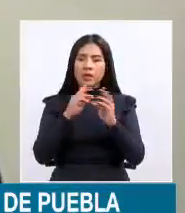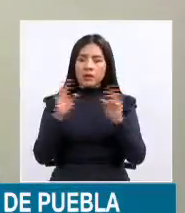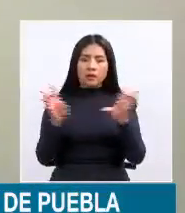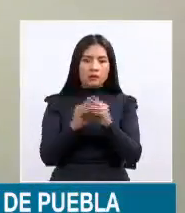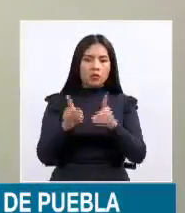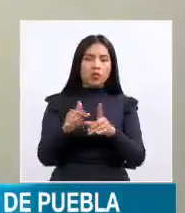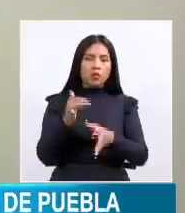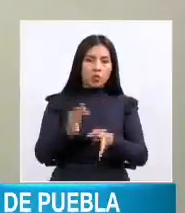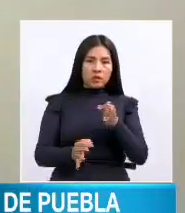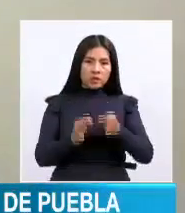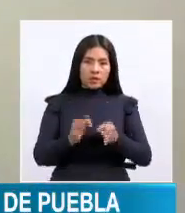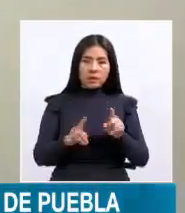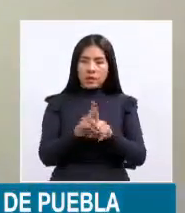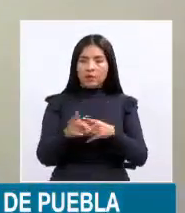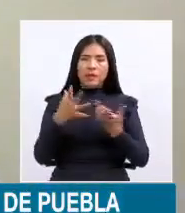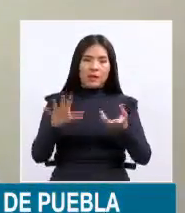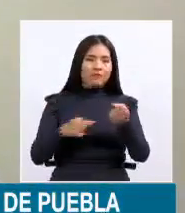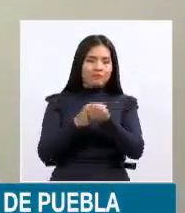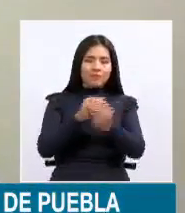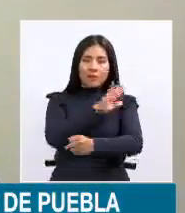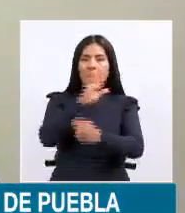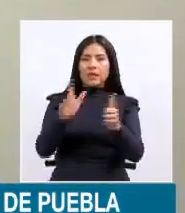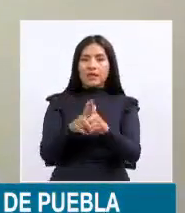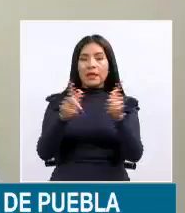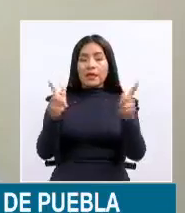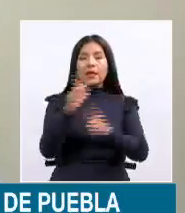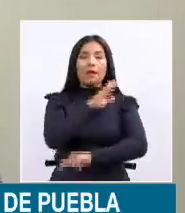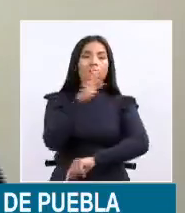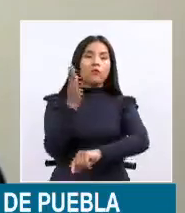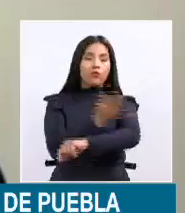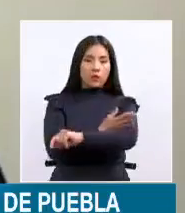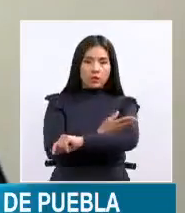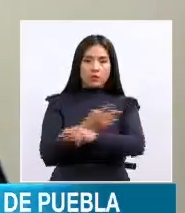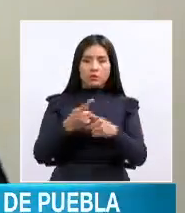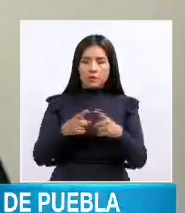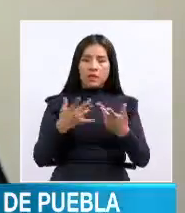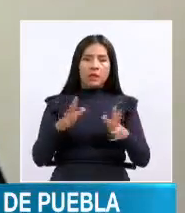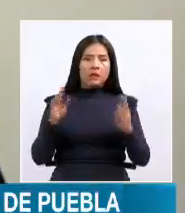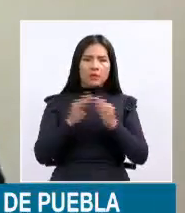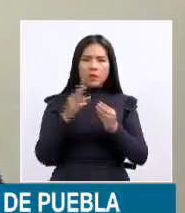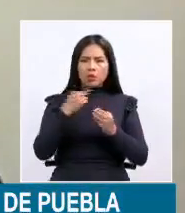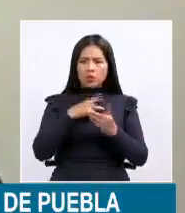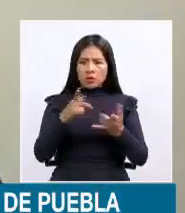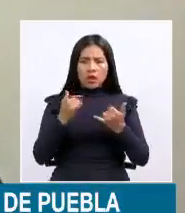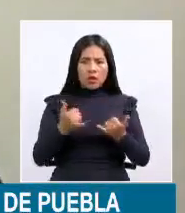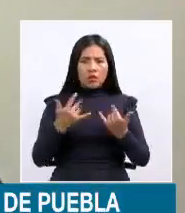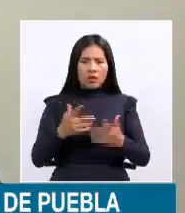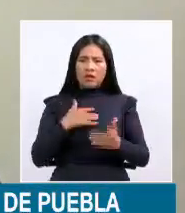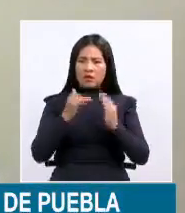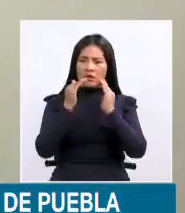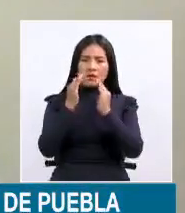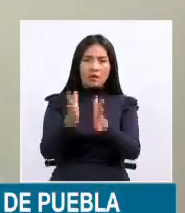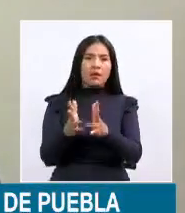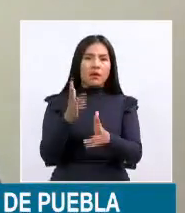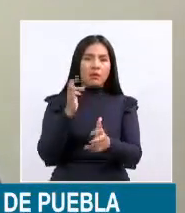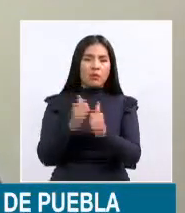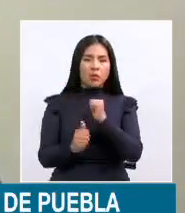judiciales. Es un gran esfuerzo porque, digamos, sería imperdonable que quede